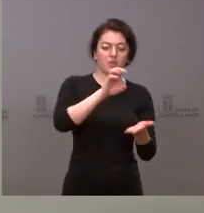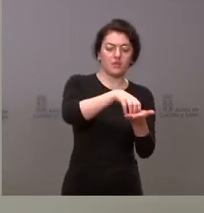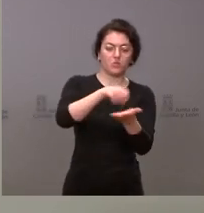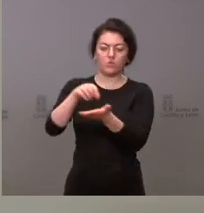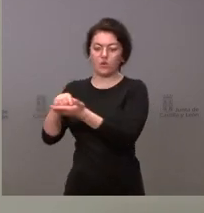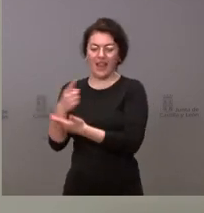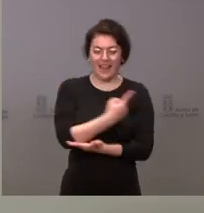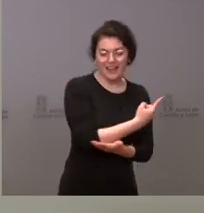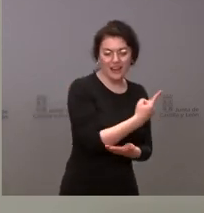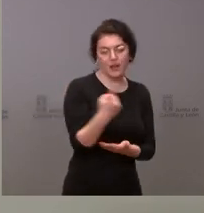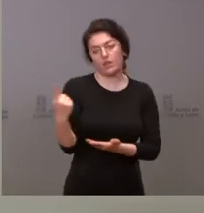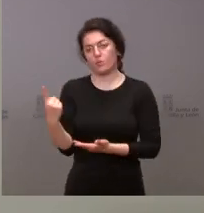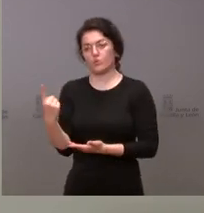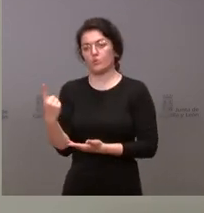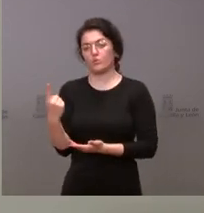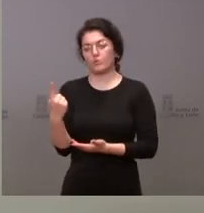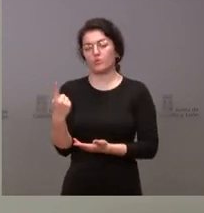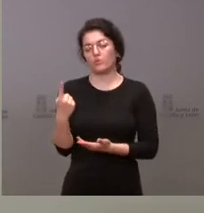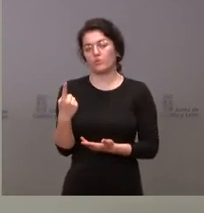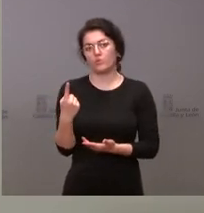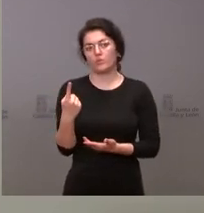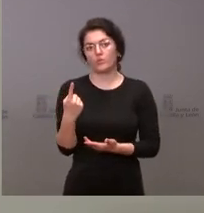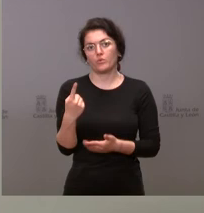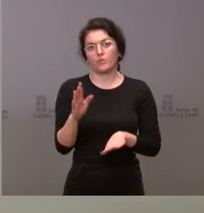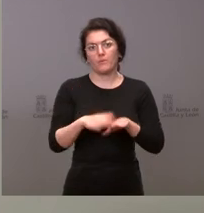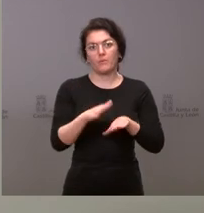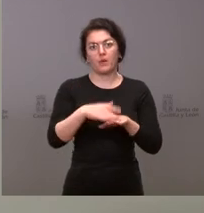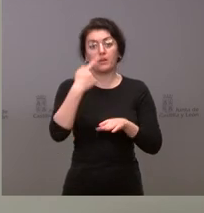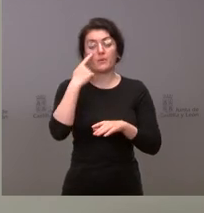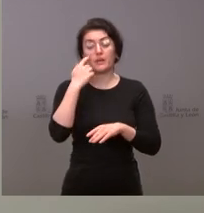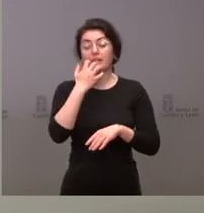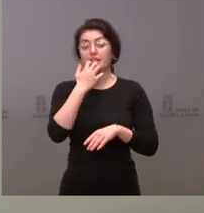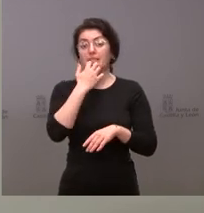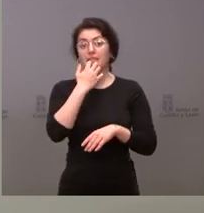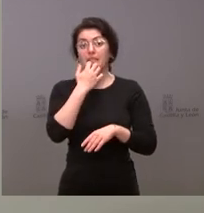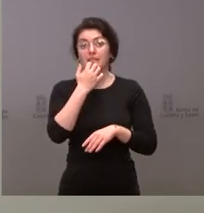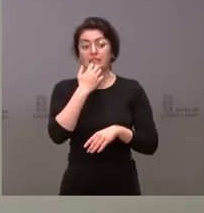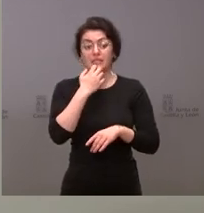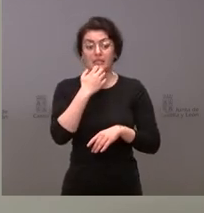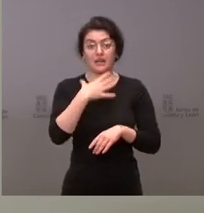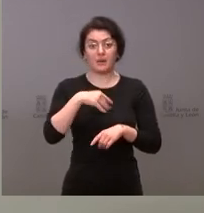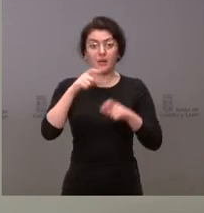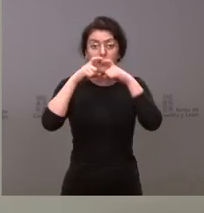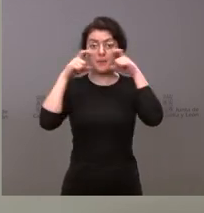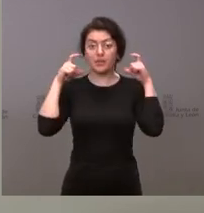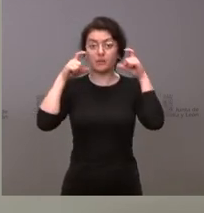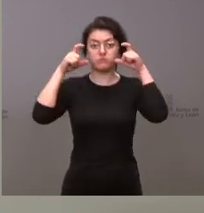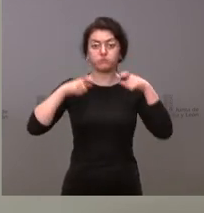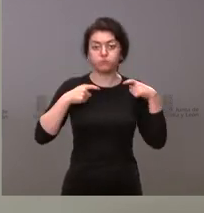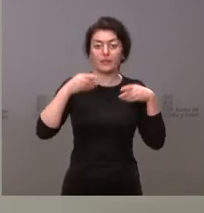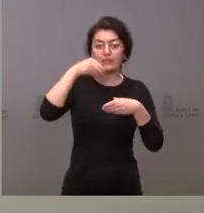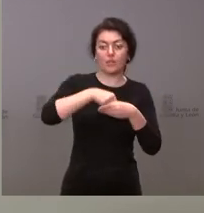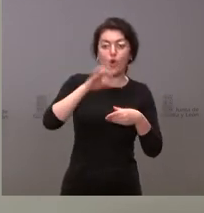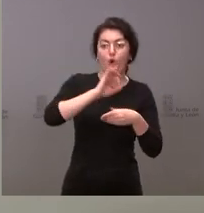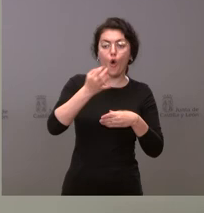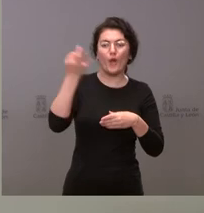área de trabajo área de trabajo en donde se pueda permitir el no usar la mascarilla en interior y donde tenga